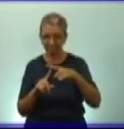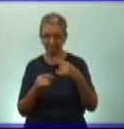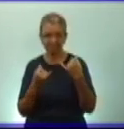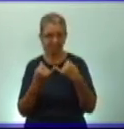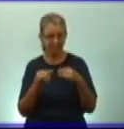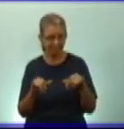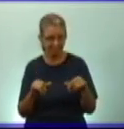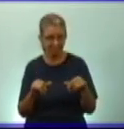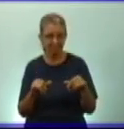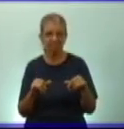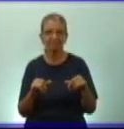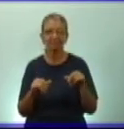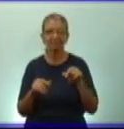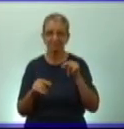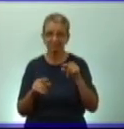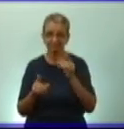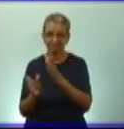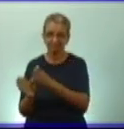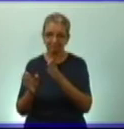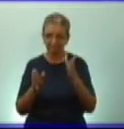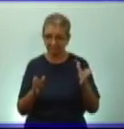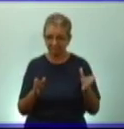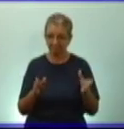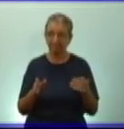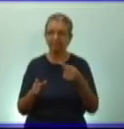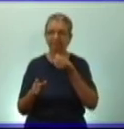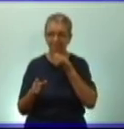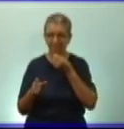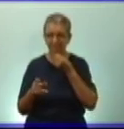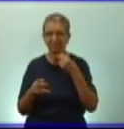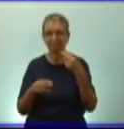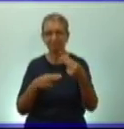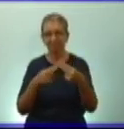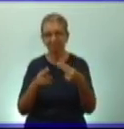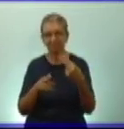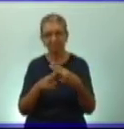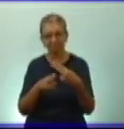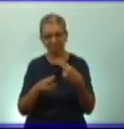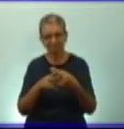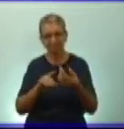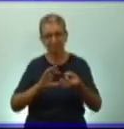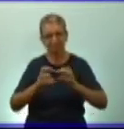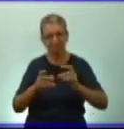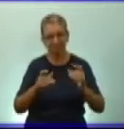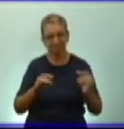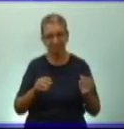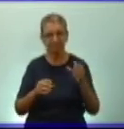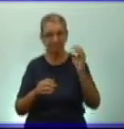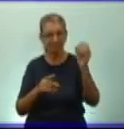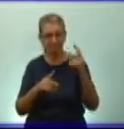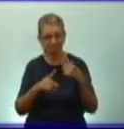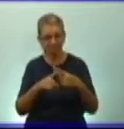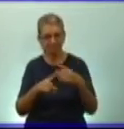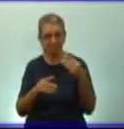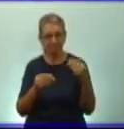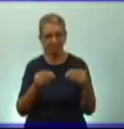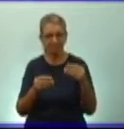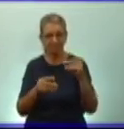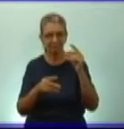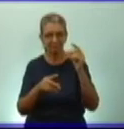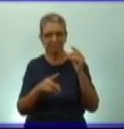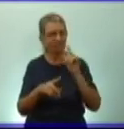en el encuentro anterior y de lo que vimos en el día de hoy, ustedes pueden nombrar y formular los óxidos metálicos y no metálicos. Recuerden